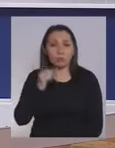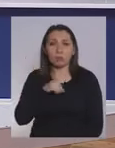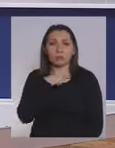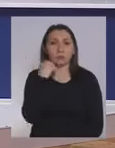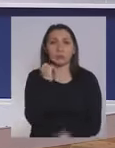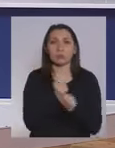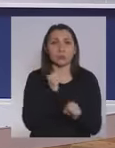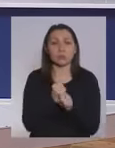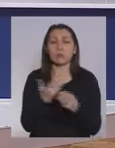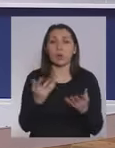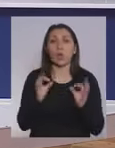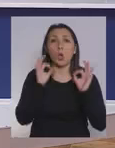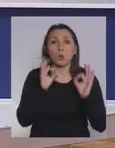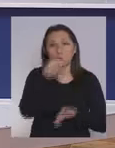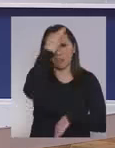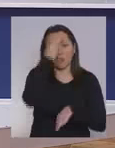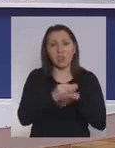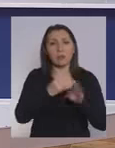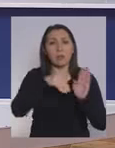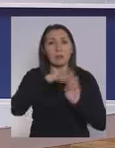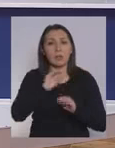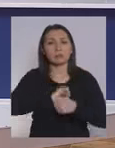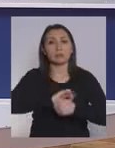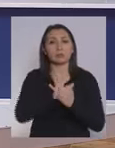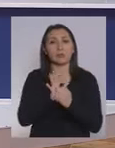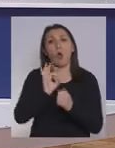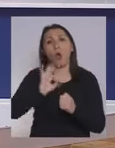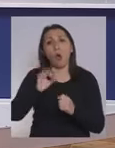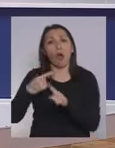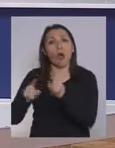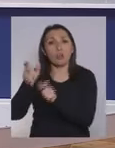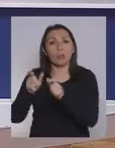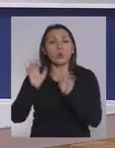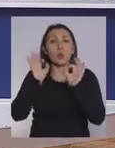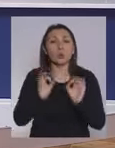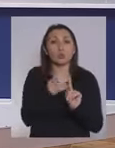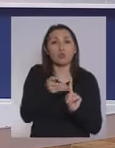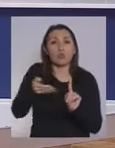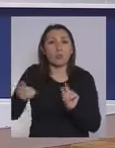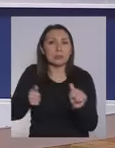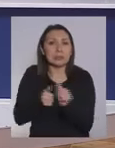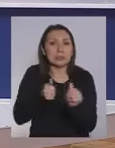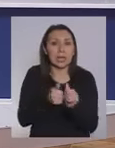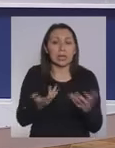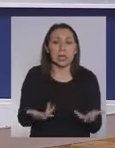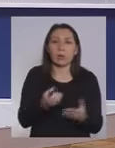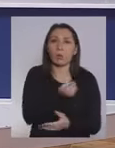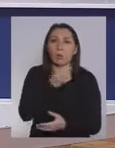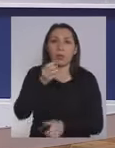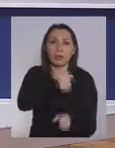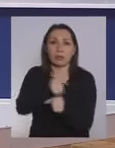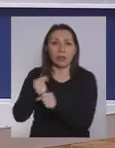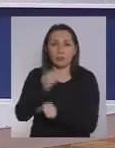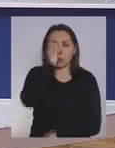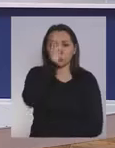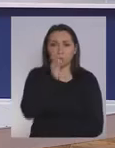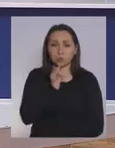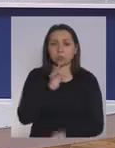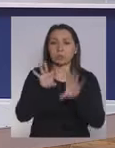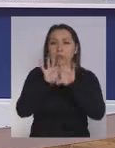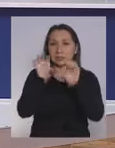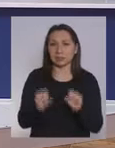contagiarse de kobe 19 y otros por ser contacto estrecho cuál es la situación particular de ese hospital y cuántos trabajadores de recintos asistenciales del sistema